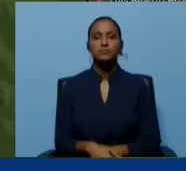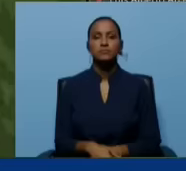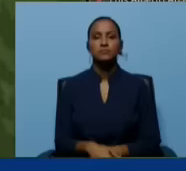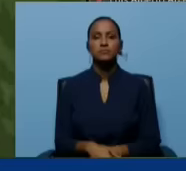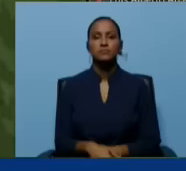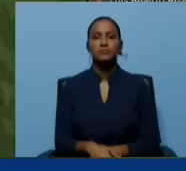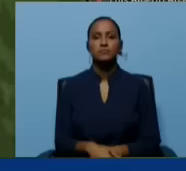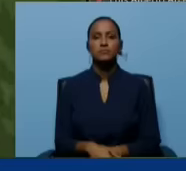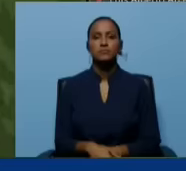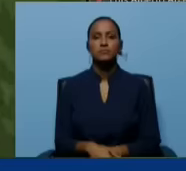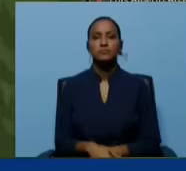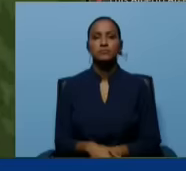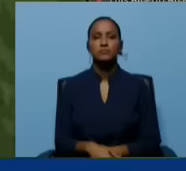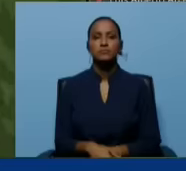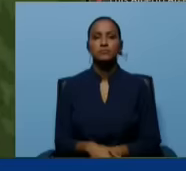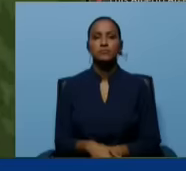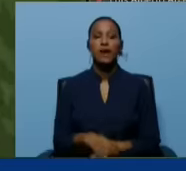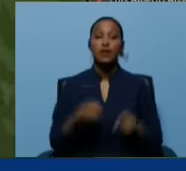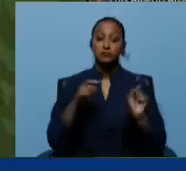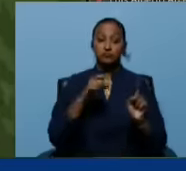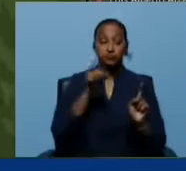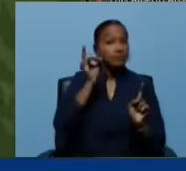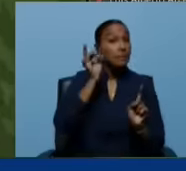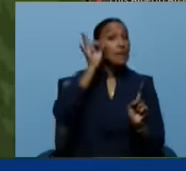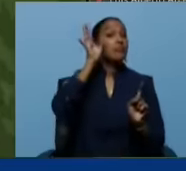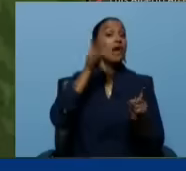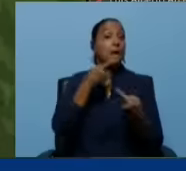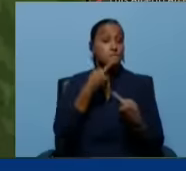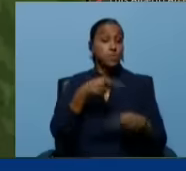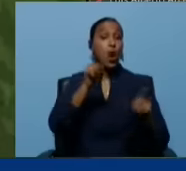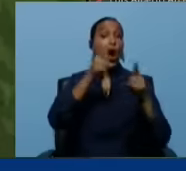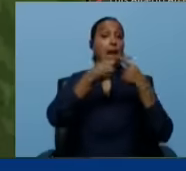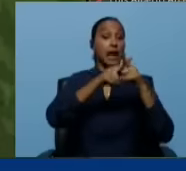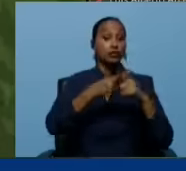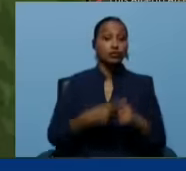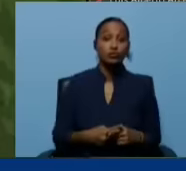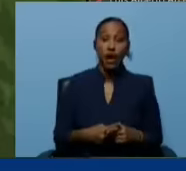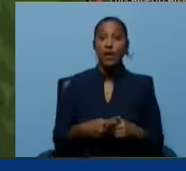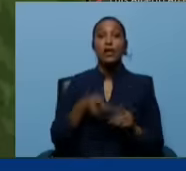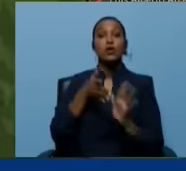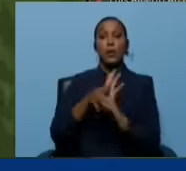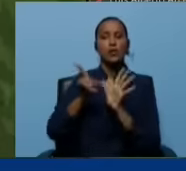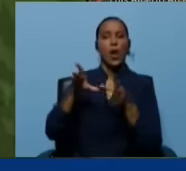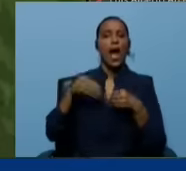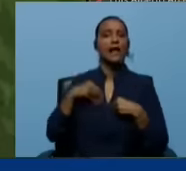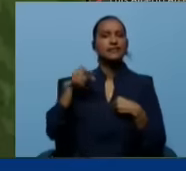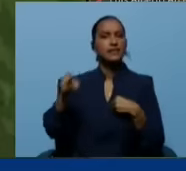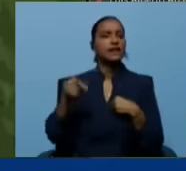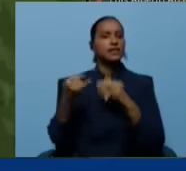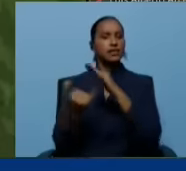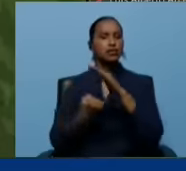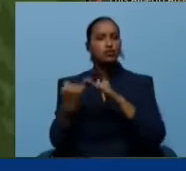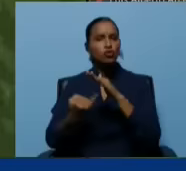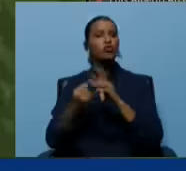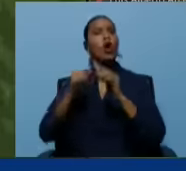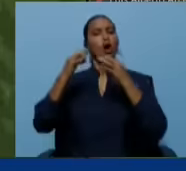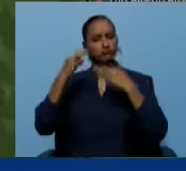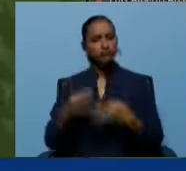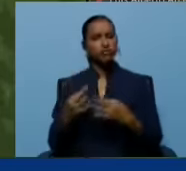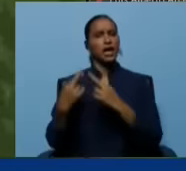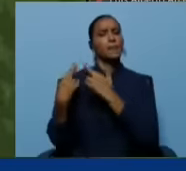ajena al poder legítimo. Eso, si lo aceptamos, llevaría a los sistemas electorales a la